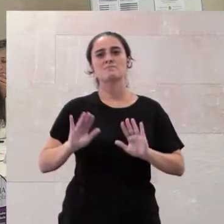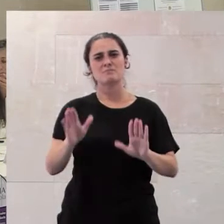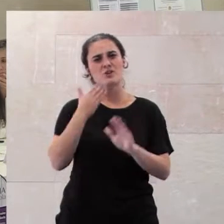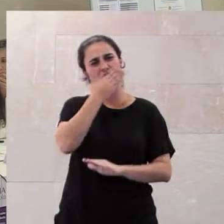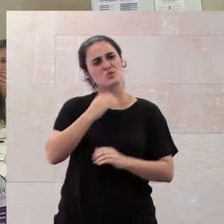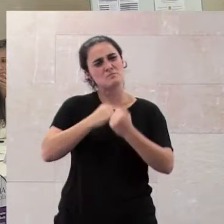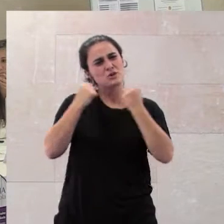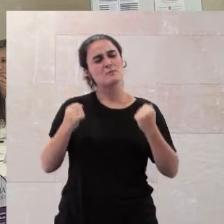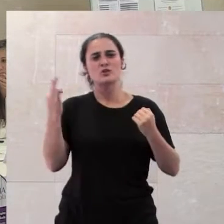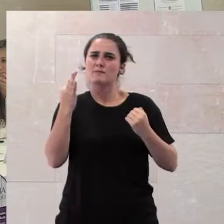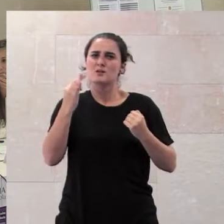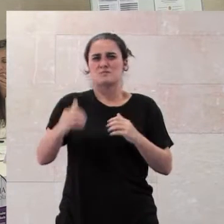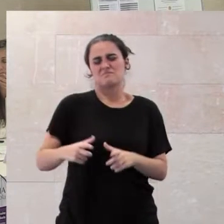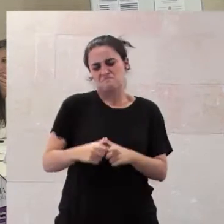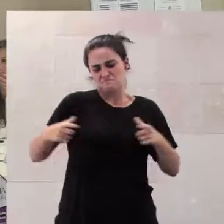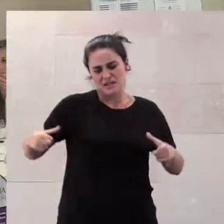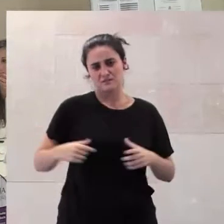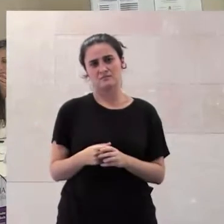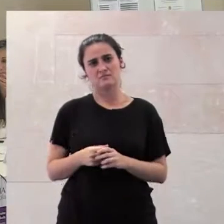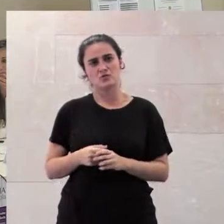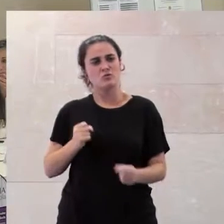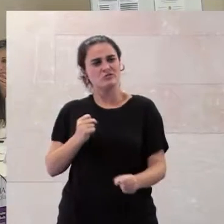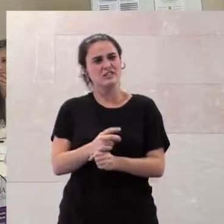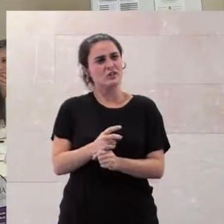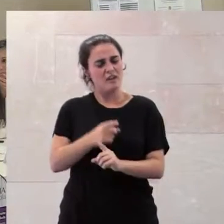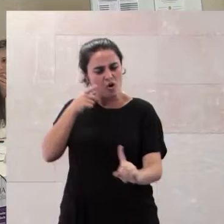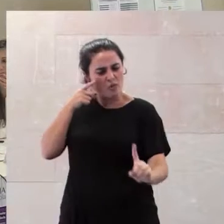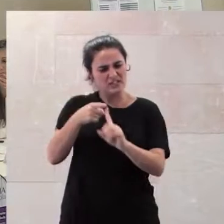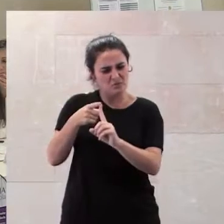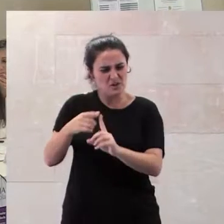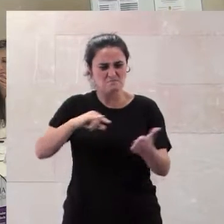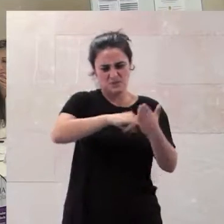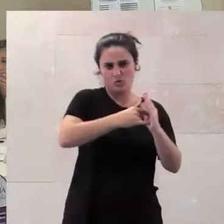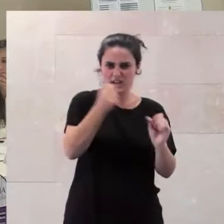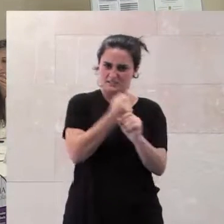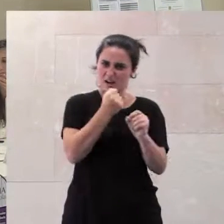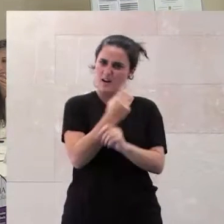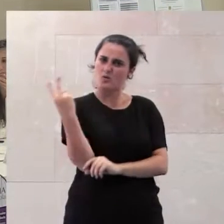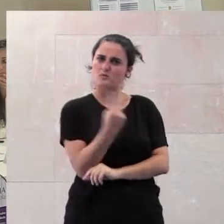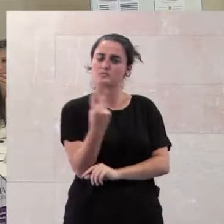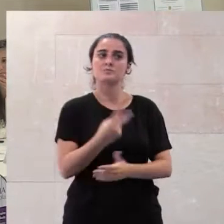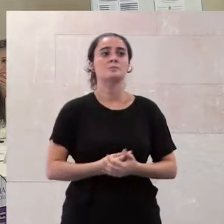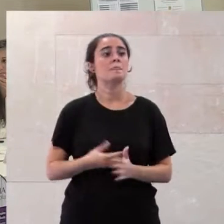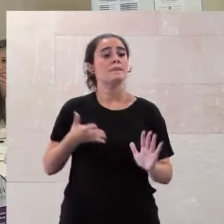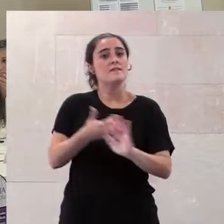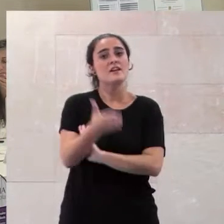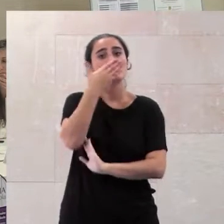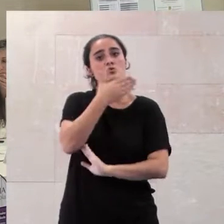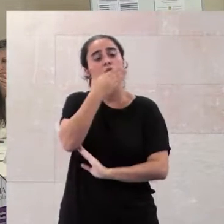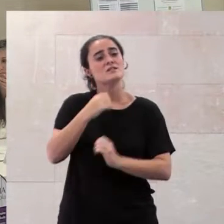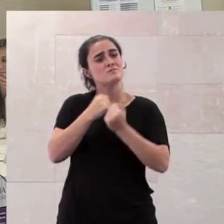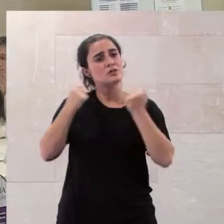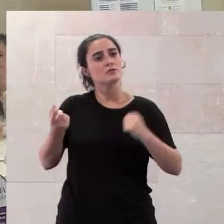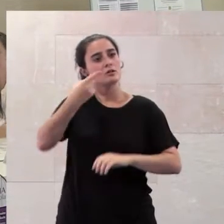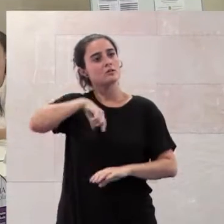empoderamiento tienen que dar una vueltita más, ¿no? Está el reto en conseguir que sea realmente un objetivo y una metodología de trabajo. Es decir, en las escuelas de empoderamiento